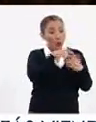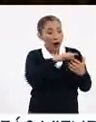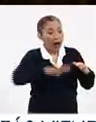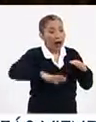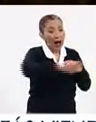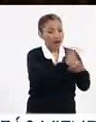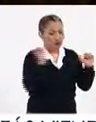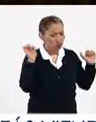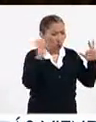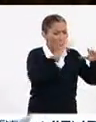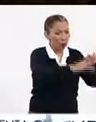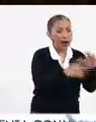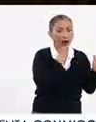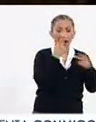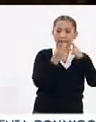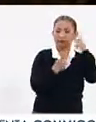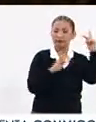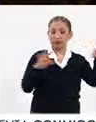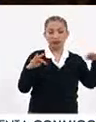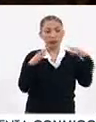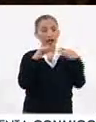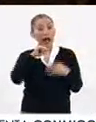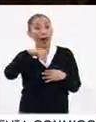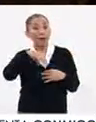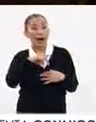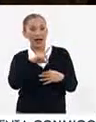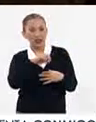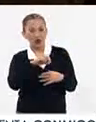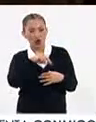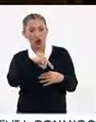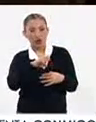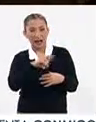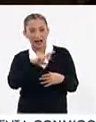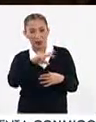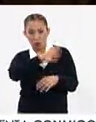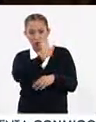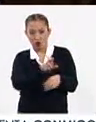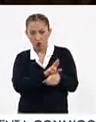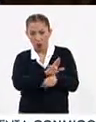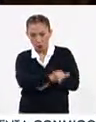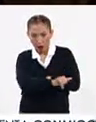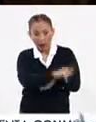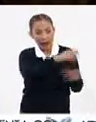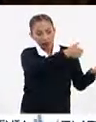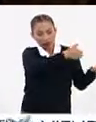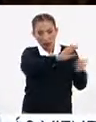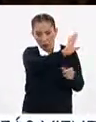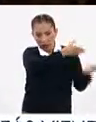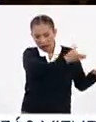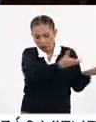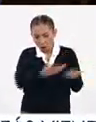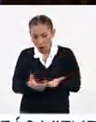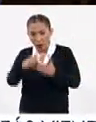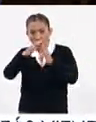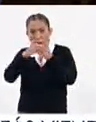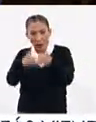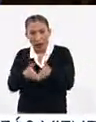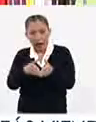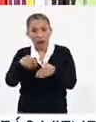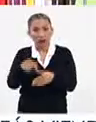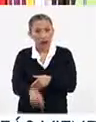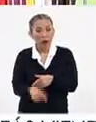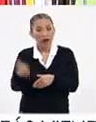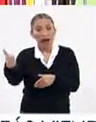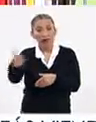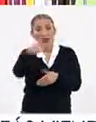Eran verdaderas estrellas, ¿no? Amado Nervo murió en Uruguay, se trajeron el cadáver en un barco y fue en